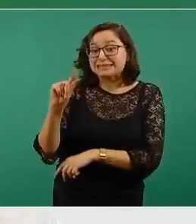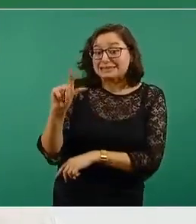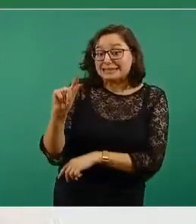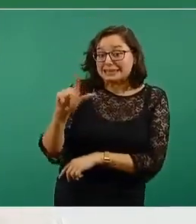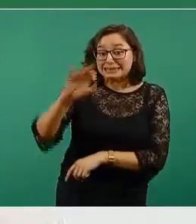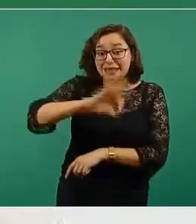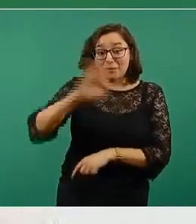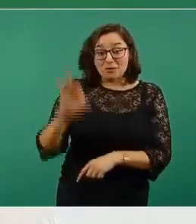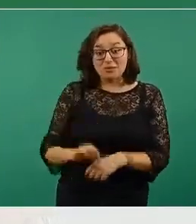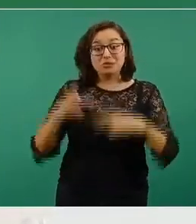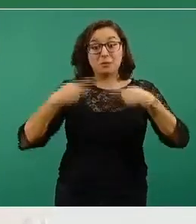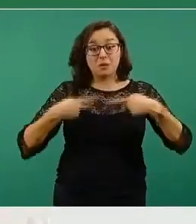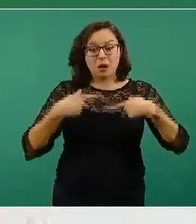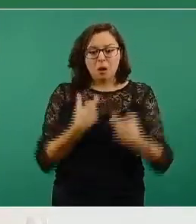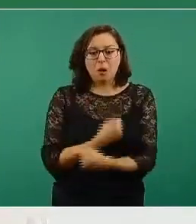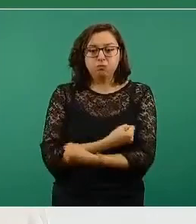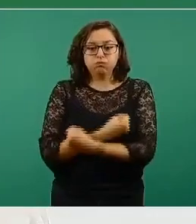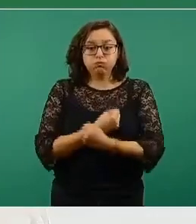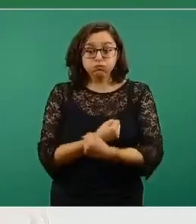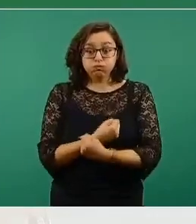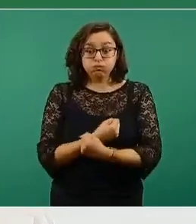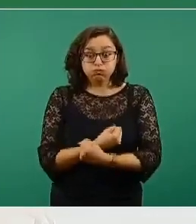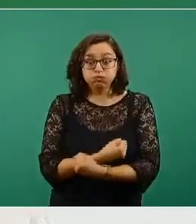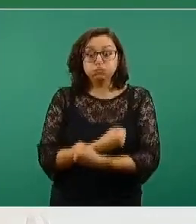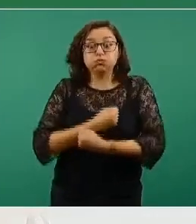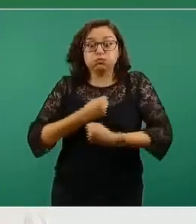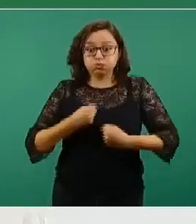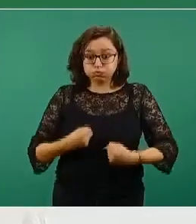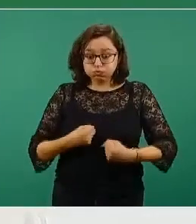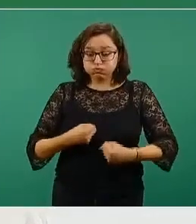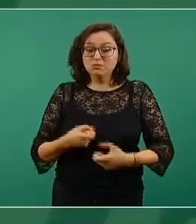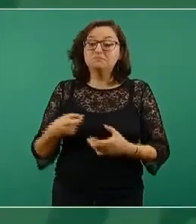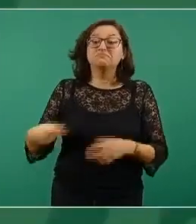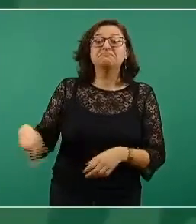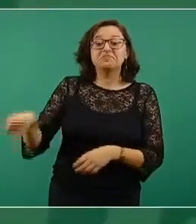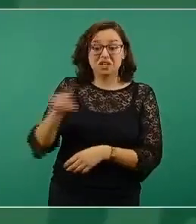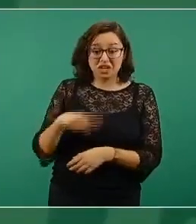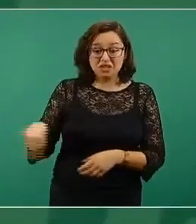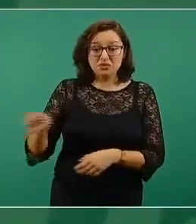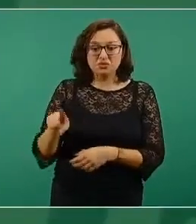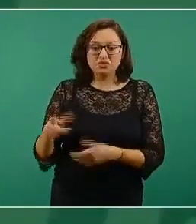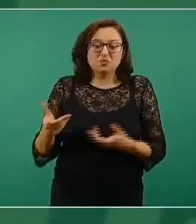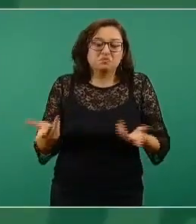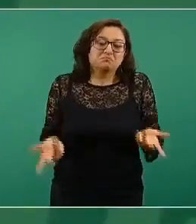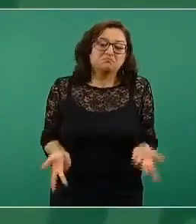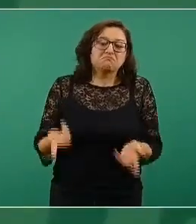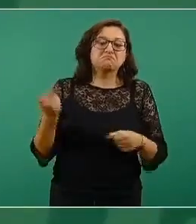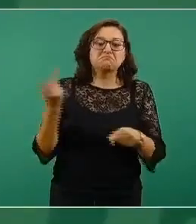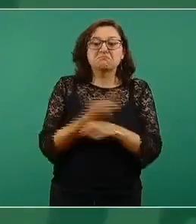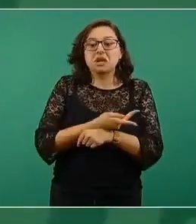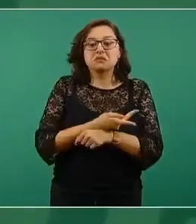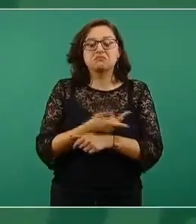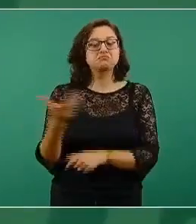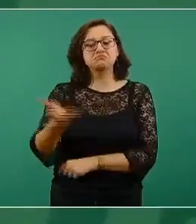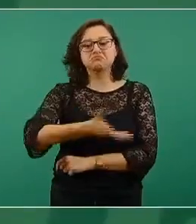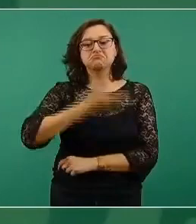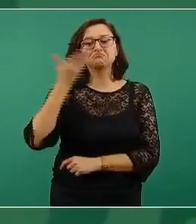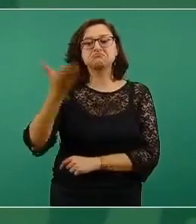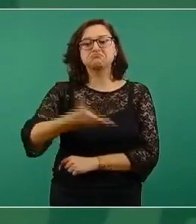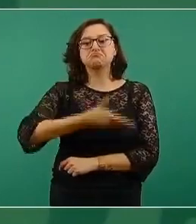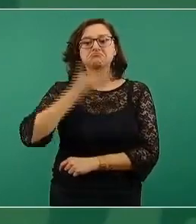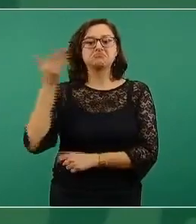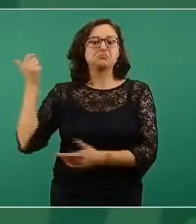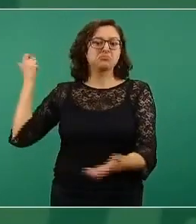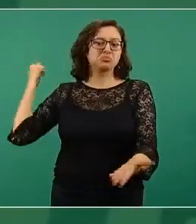tienen obesidad o sobrepeso, han sido víctimas de un modelo alimentario que